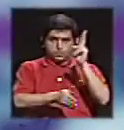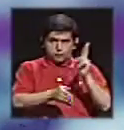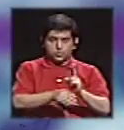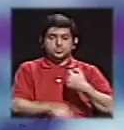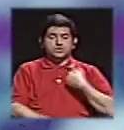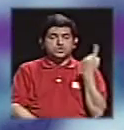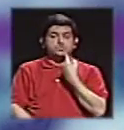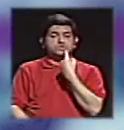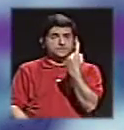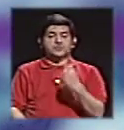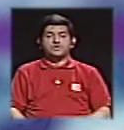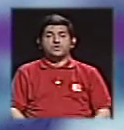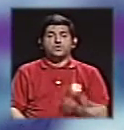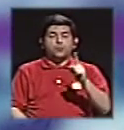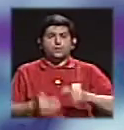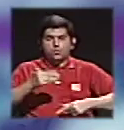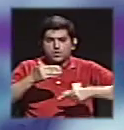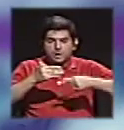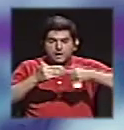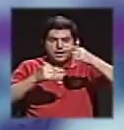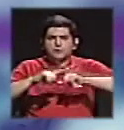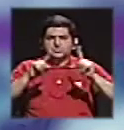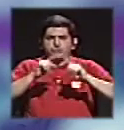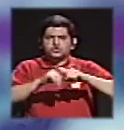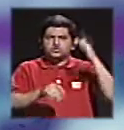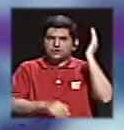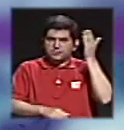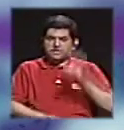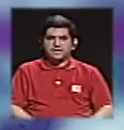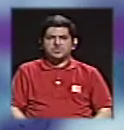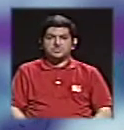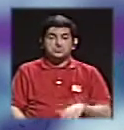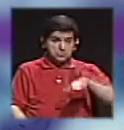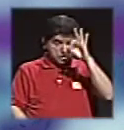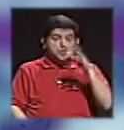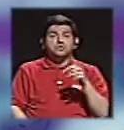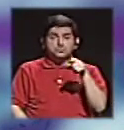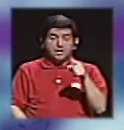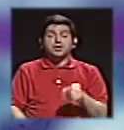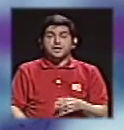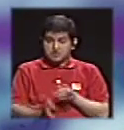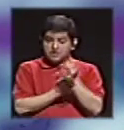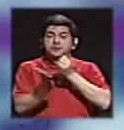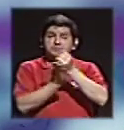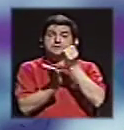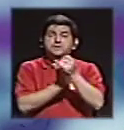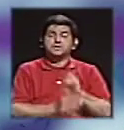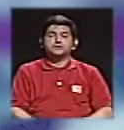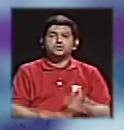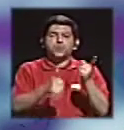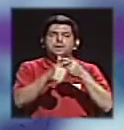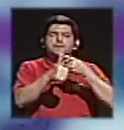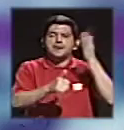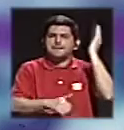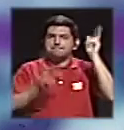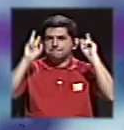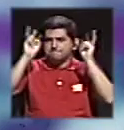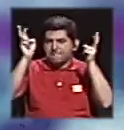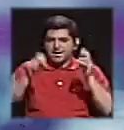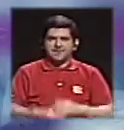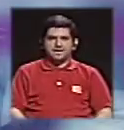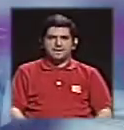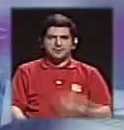yo siempre digo que hay una graduación de discursos, y esto sí es un hallazgo de la investigación. Existe un primer discurso que es